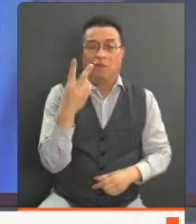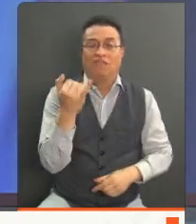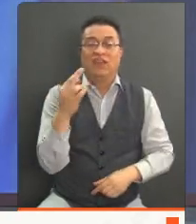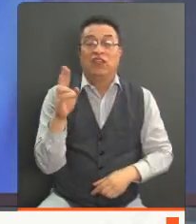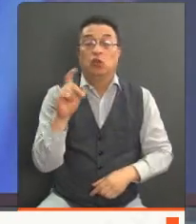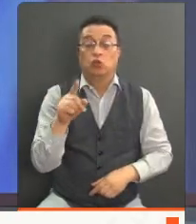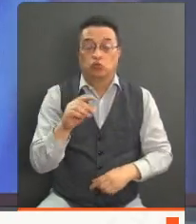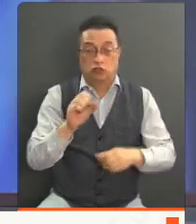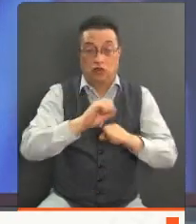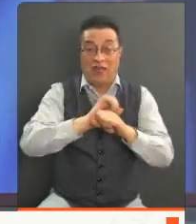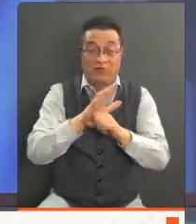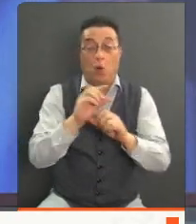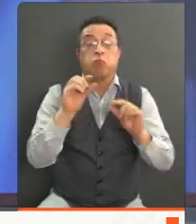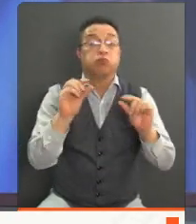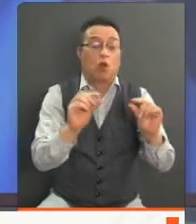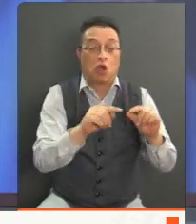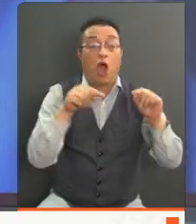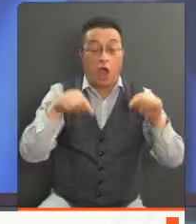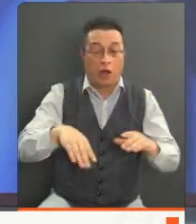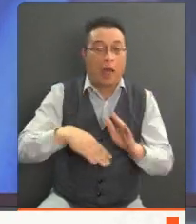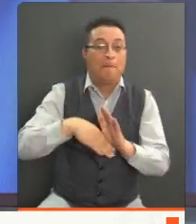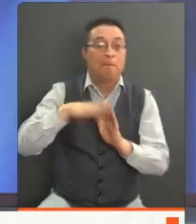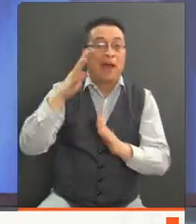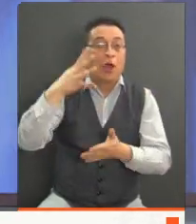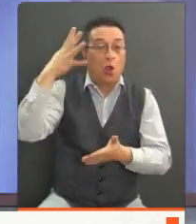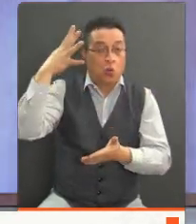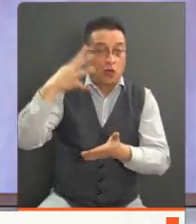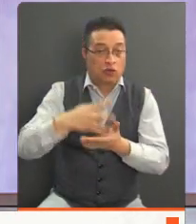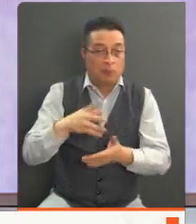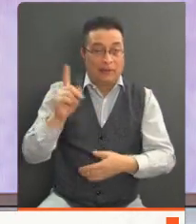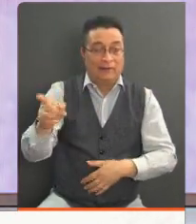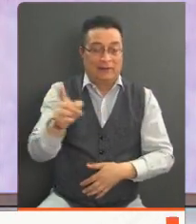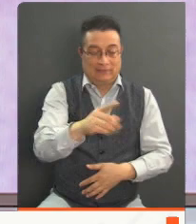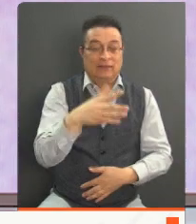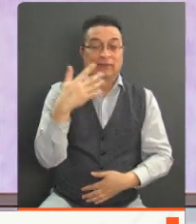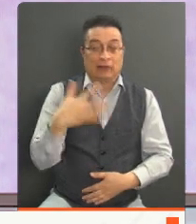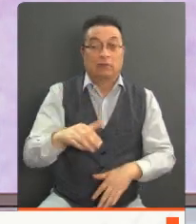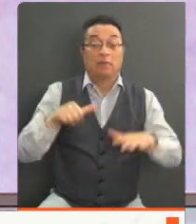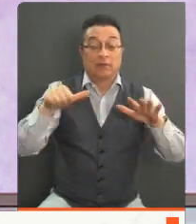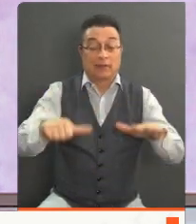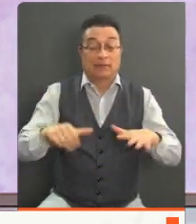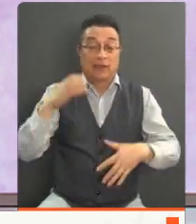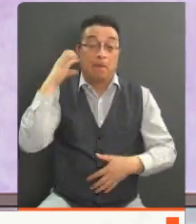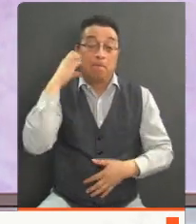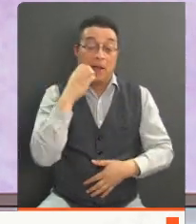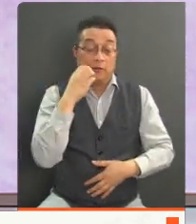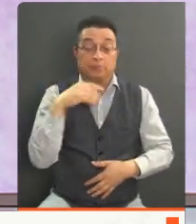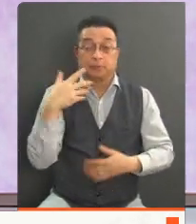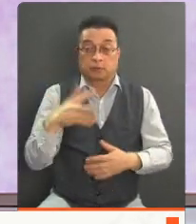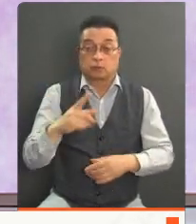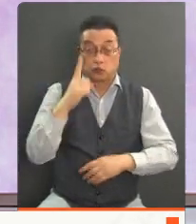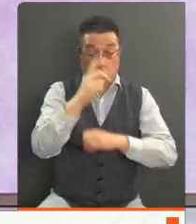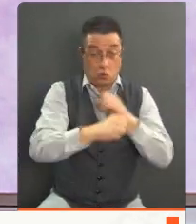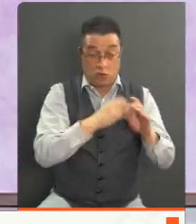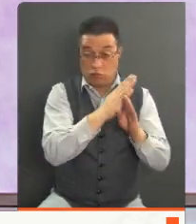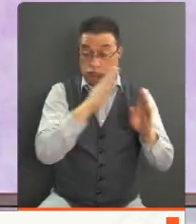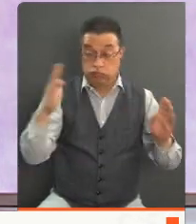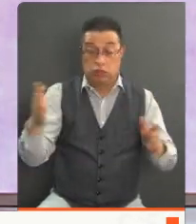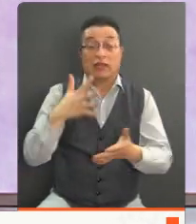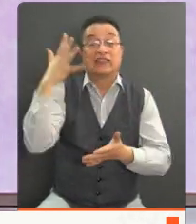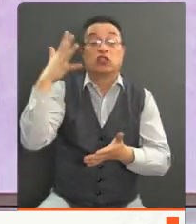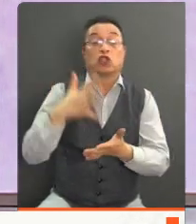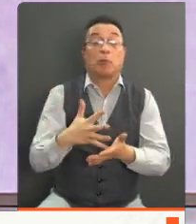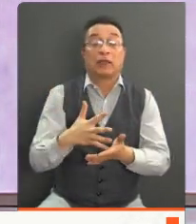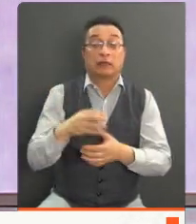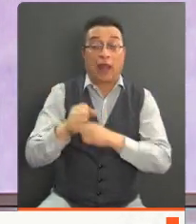hoy día tenemos más de 4.000 casos ya al 16 de mayo el año pasado en todo el año hubo 5000 carriles